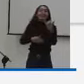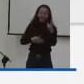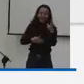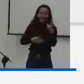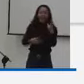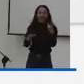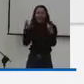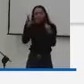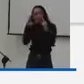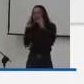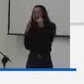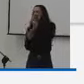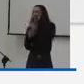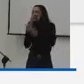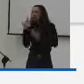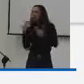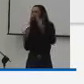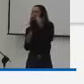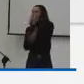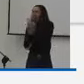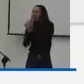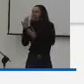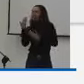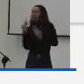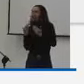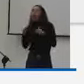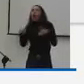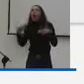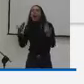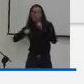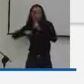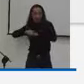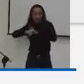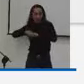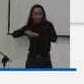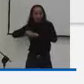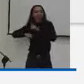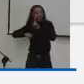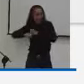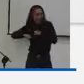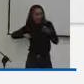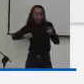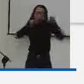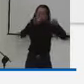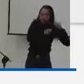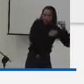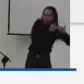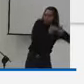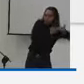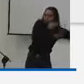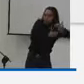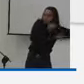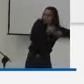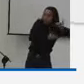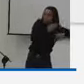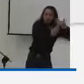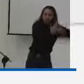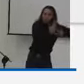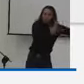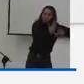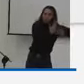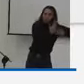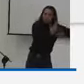un periodo de transición para que los clubes deportivos hagan este proceso y puedan cumplir con toda la legislación deportiva